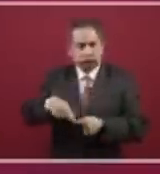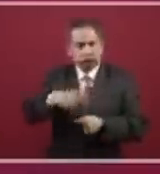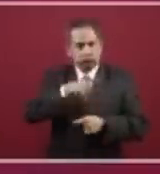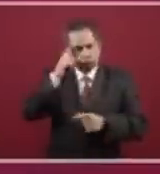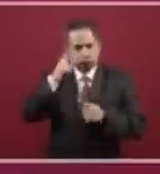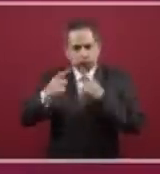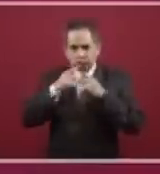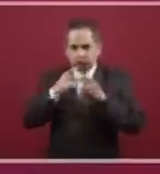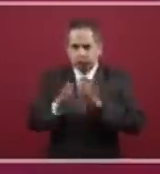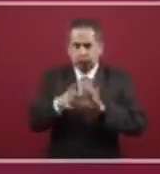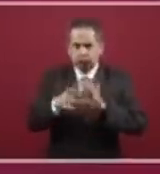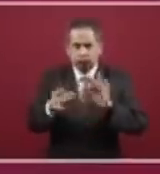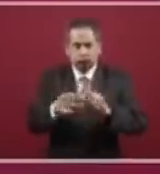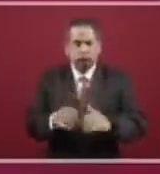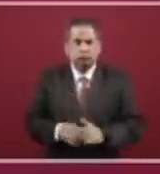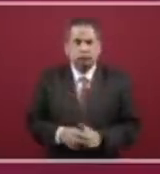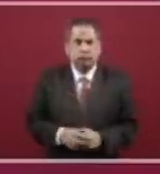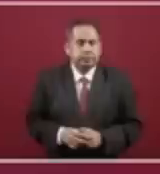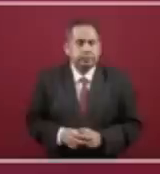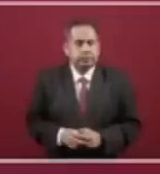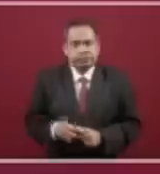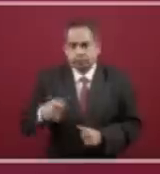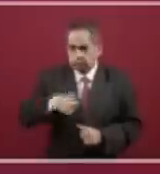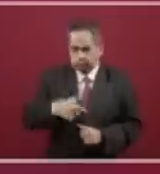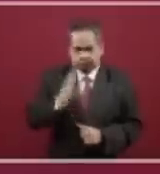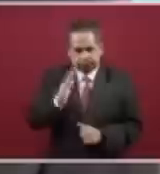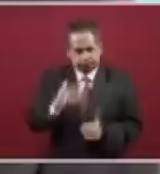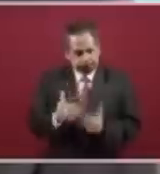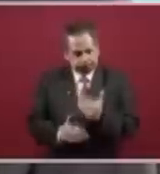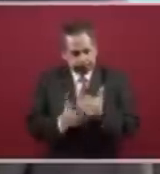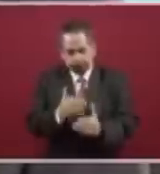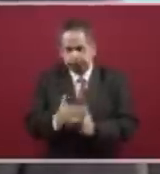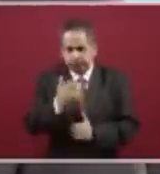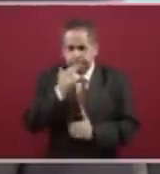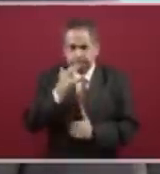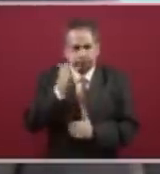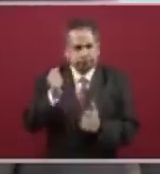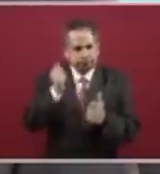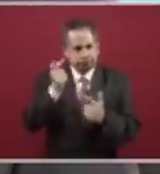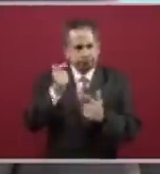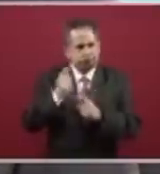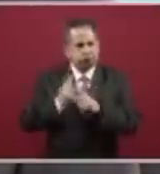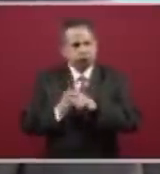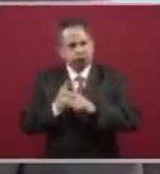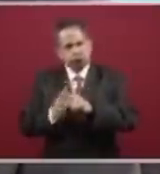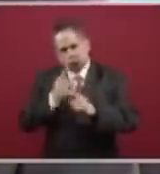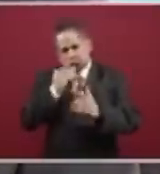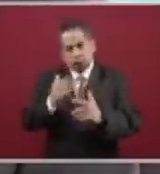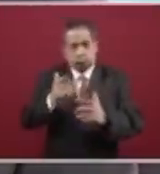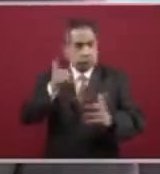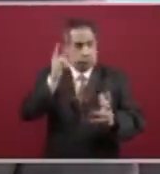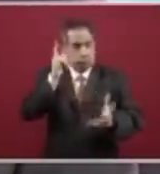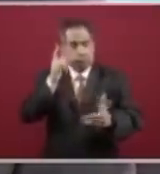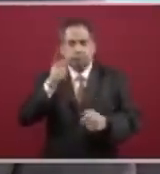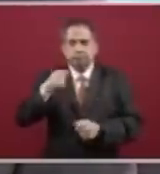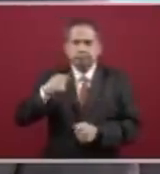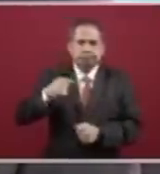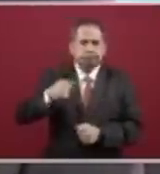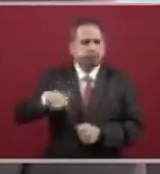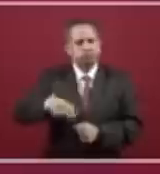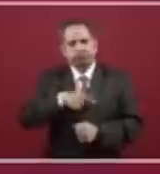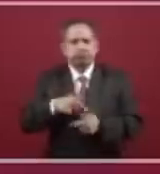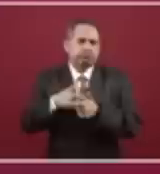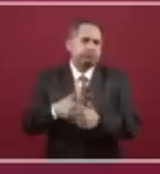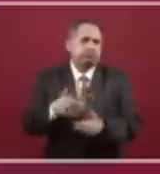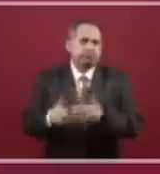diálogo hemos avanzado bastante hemos tenido algunos resultados positivos y esperamos que esto vaya mejorando